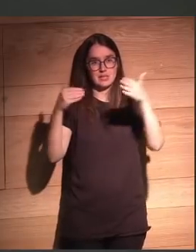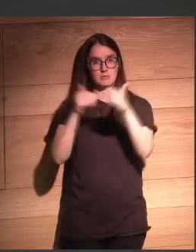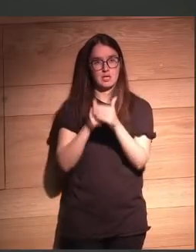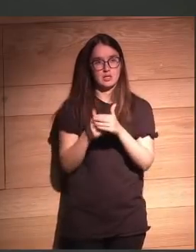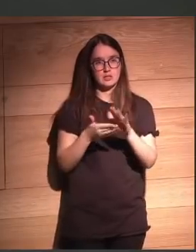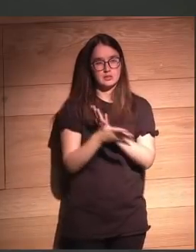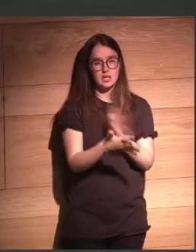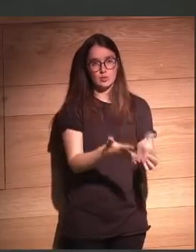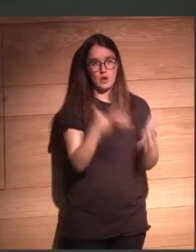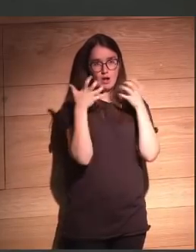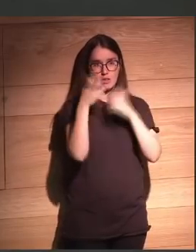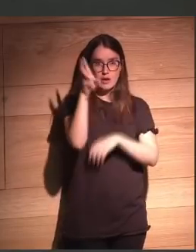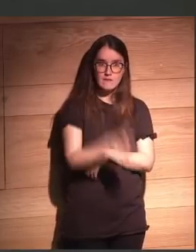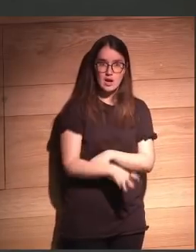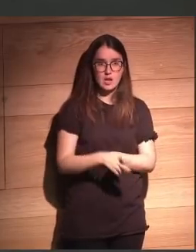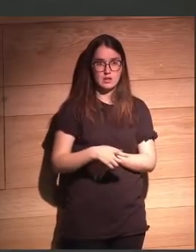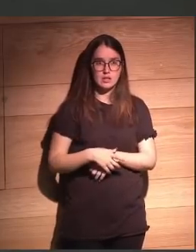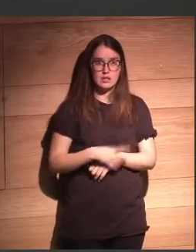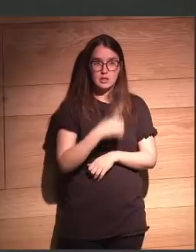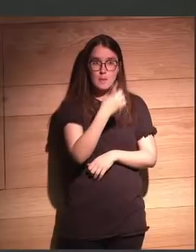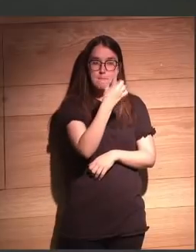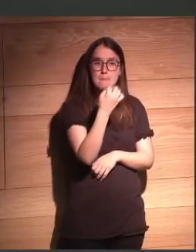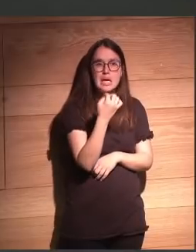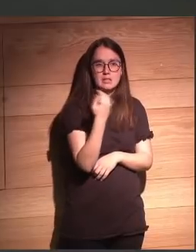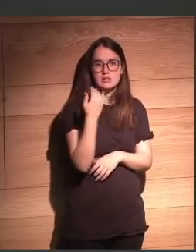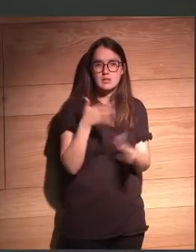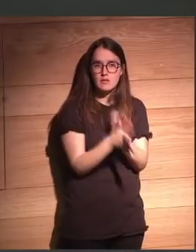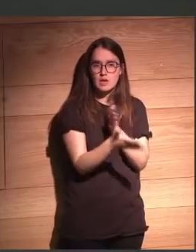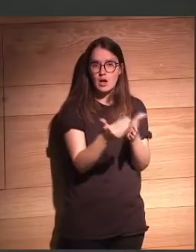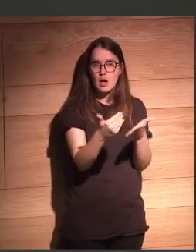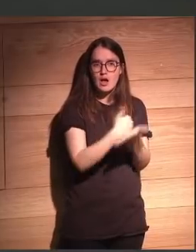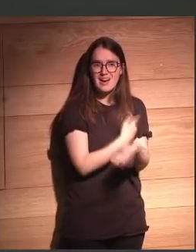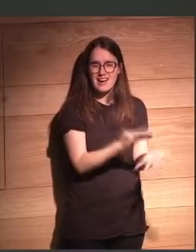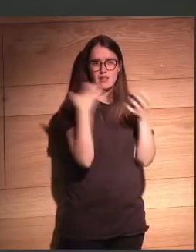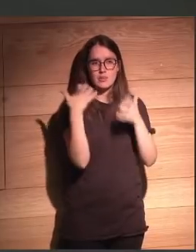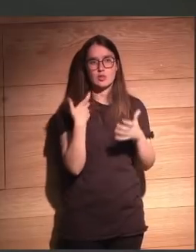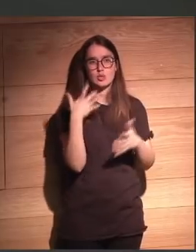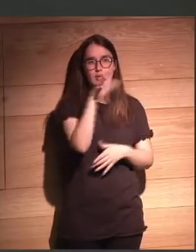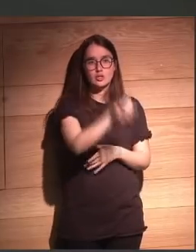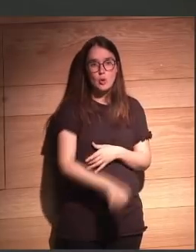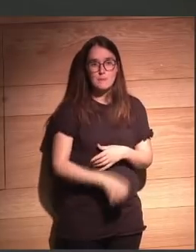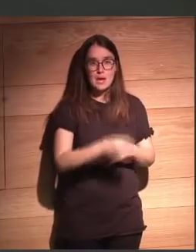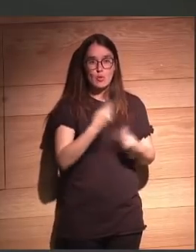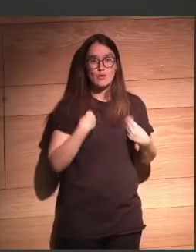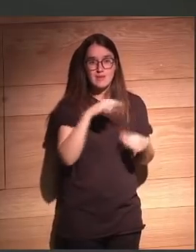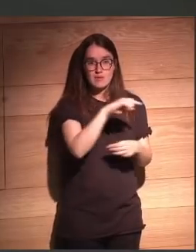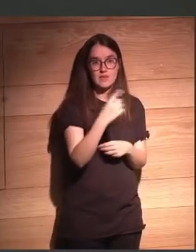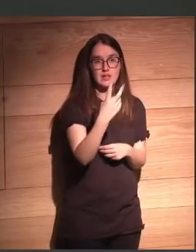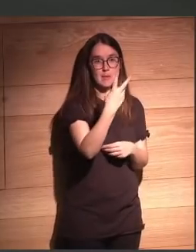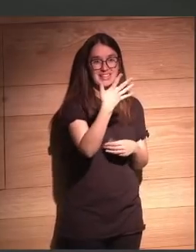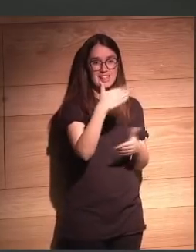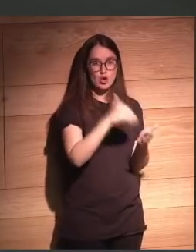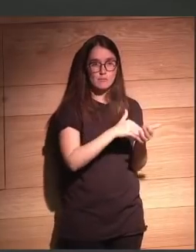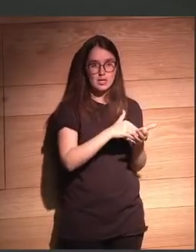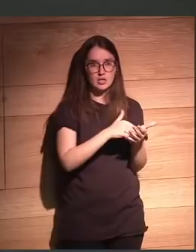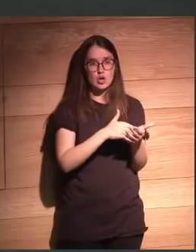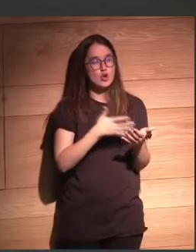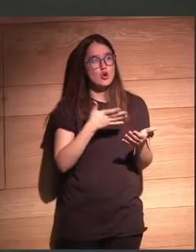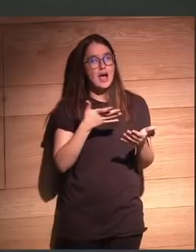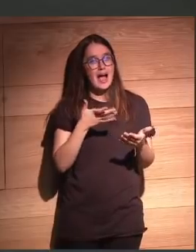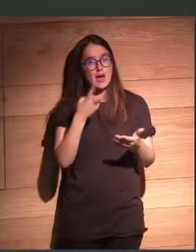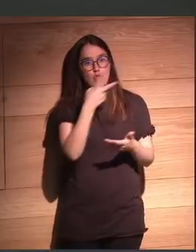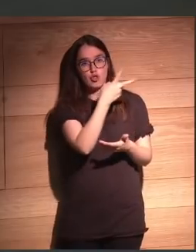una ganancia que te vale. Que 1.000 ya es una ganancia. Pero si tú has comprado una vivienda a 25.000, no la puedes vender a no sé quién